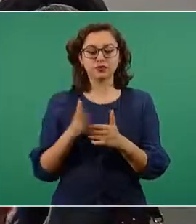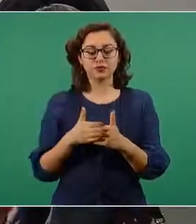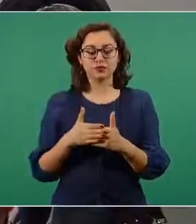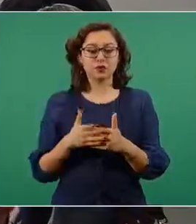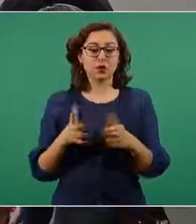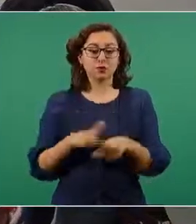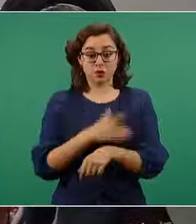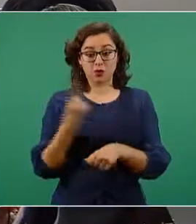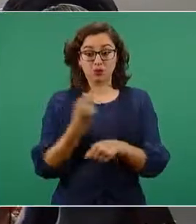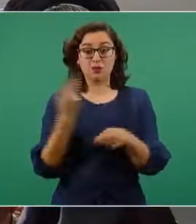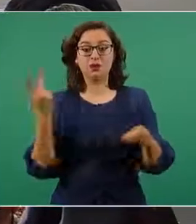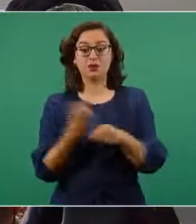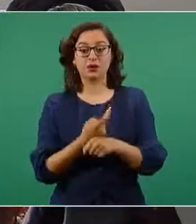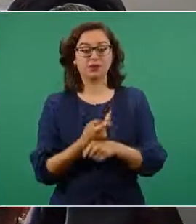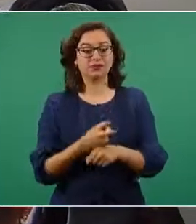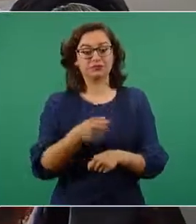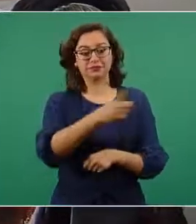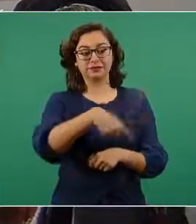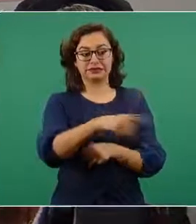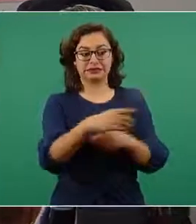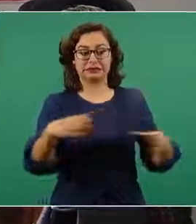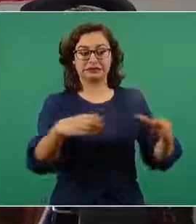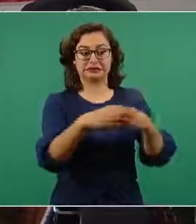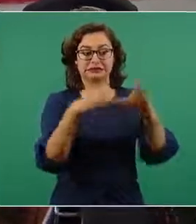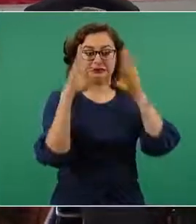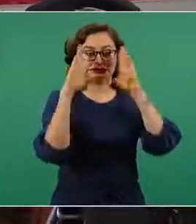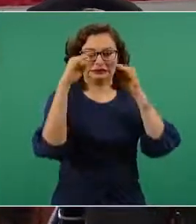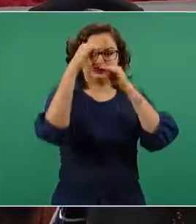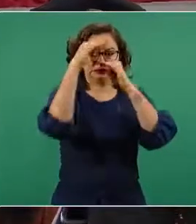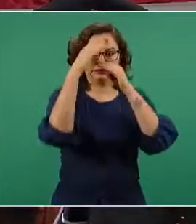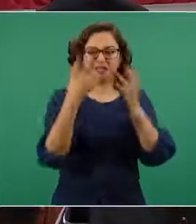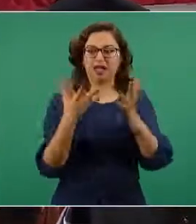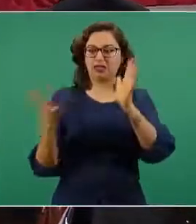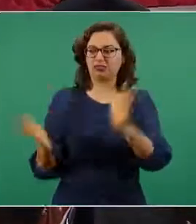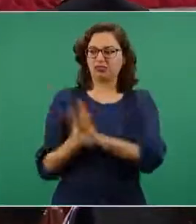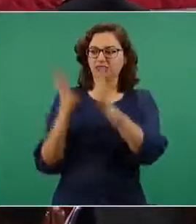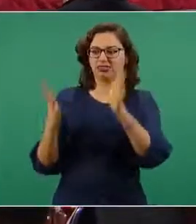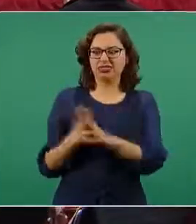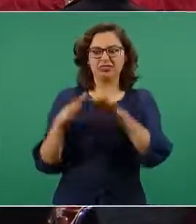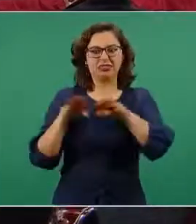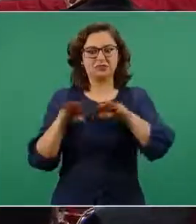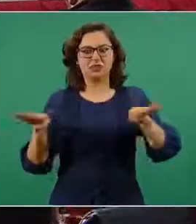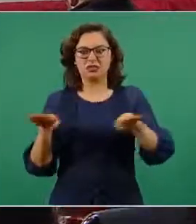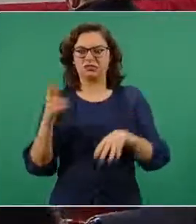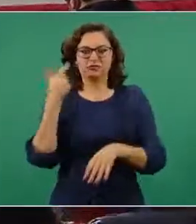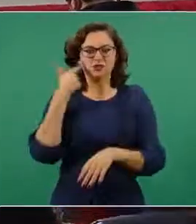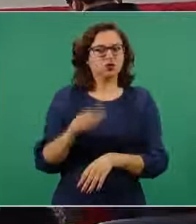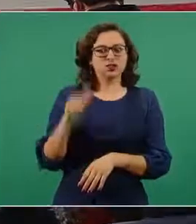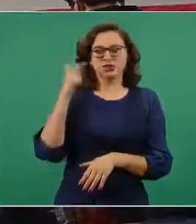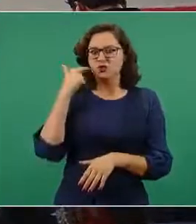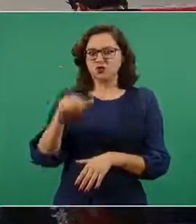los conservadores que no quieren la democracia piensan que pueden detener